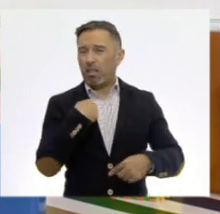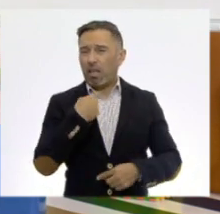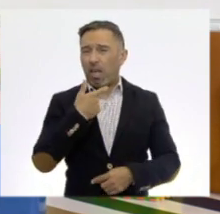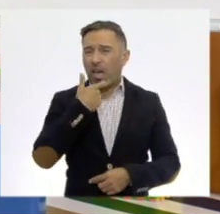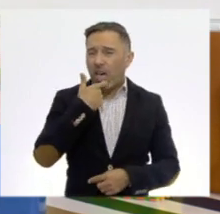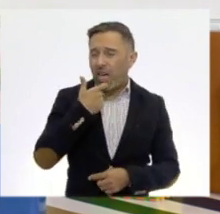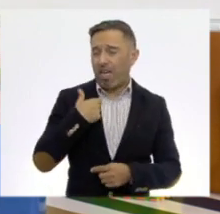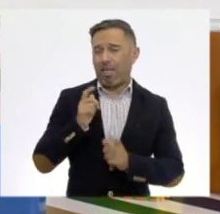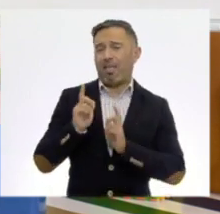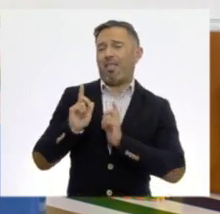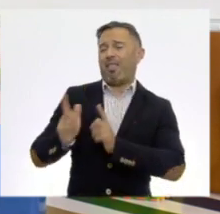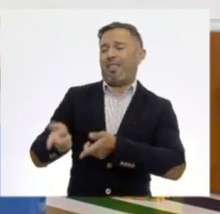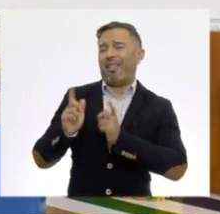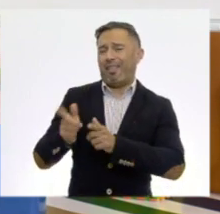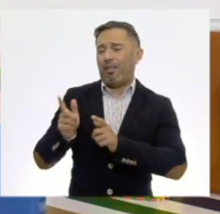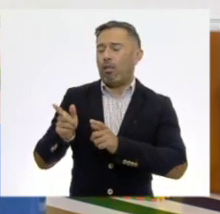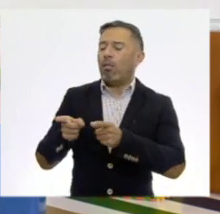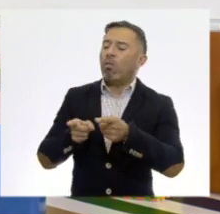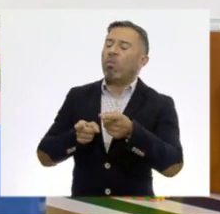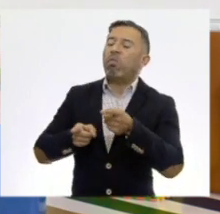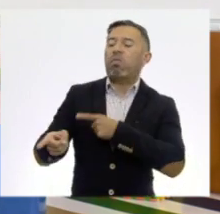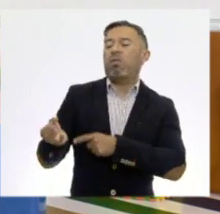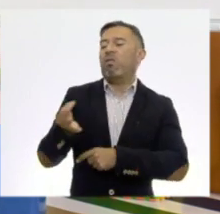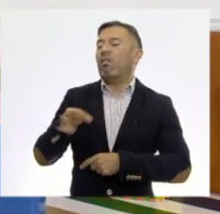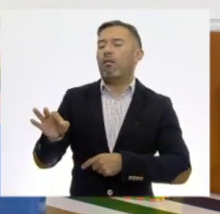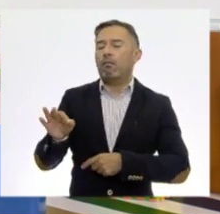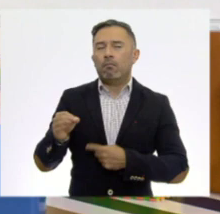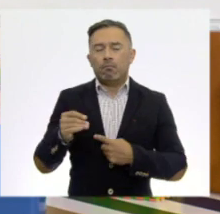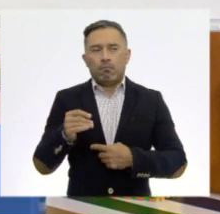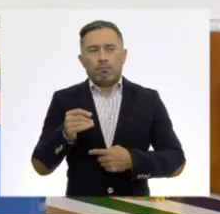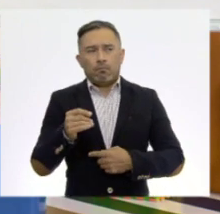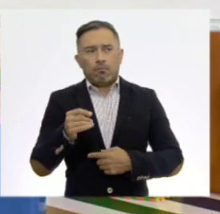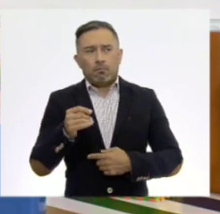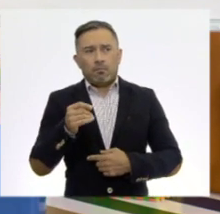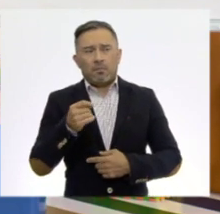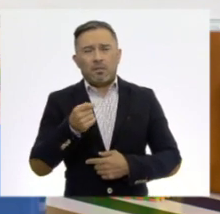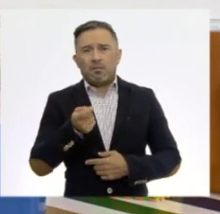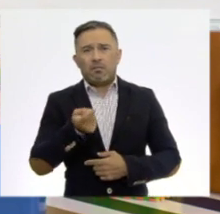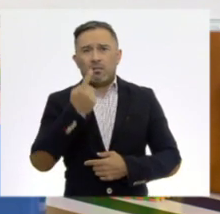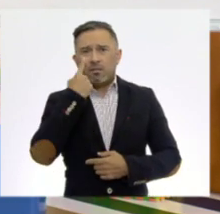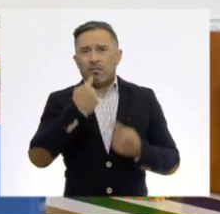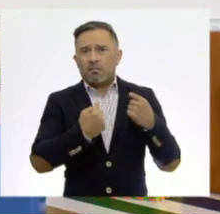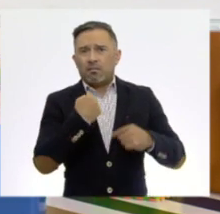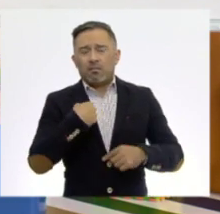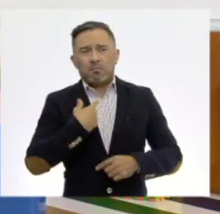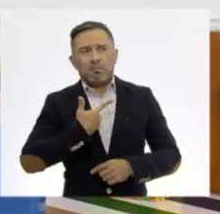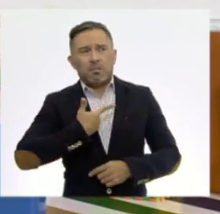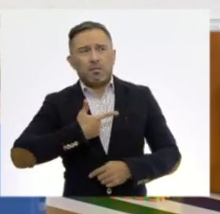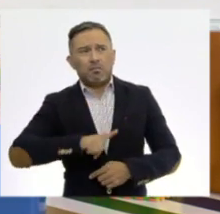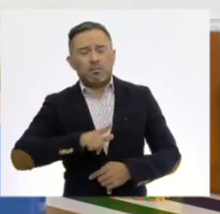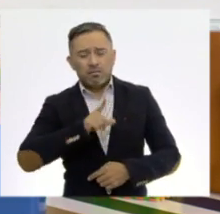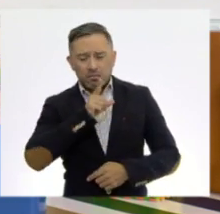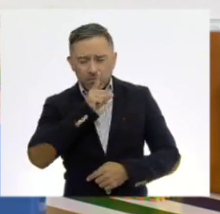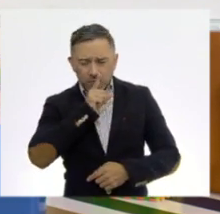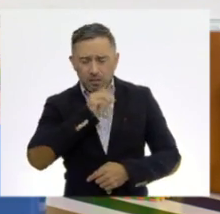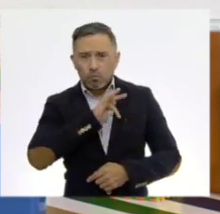o te dice algo que no te gusta, eso también va a provocar que sientas algo y será de gran ayuda